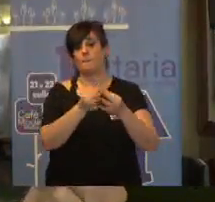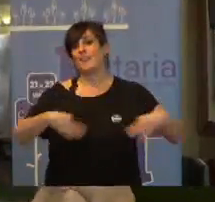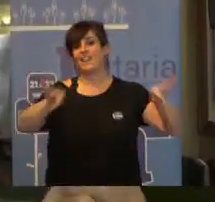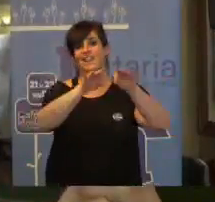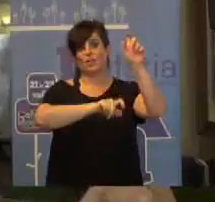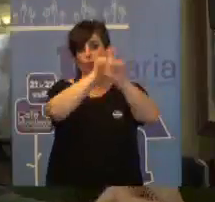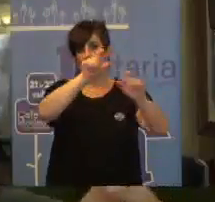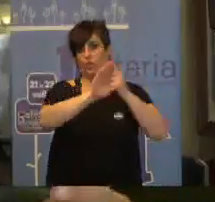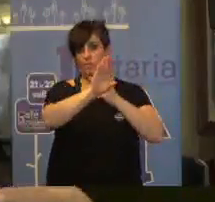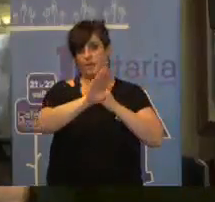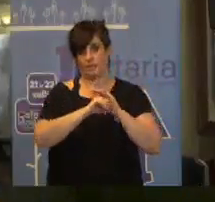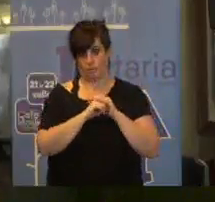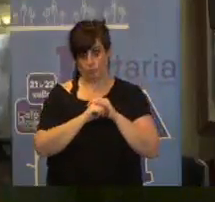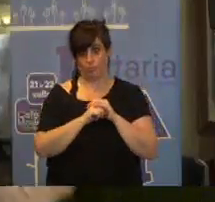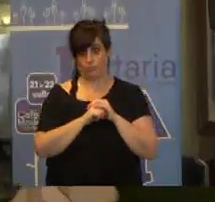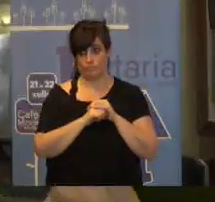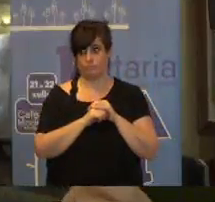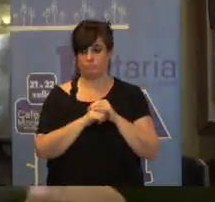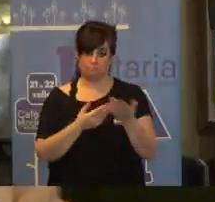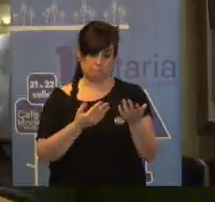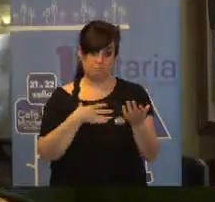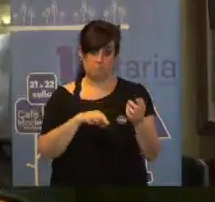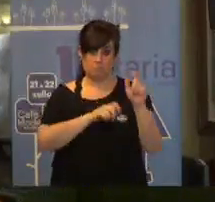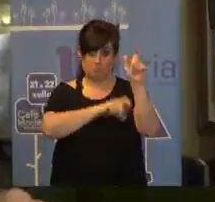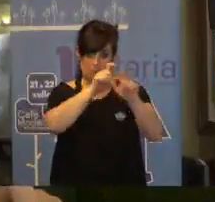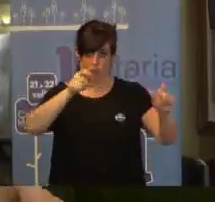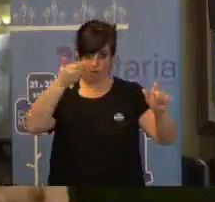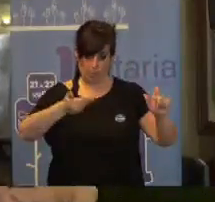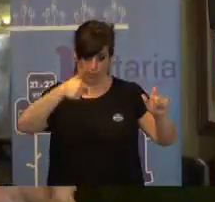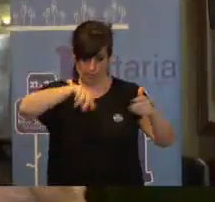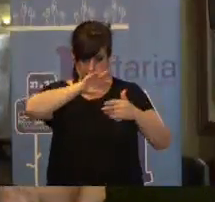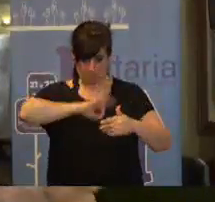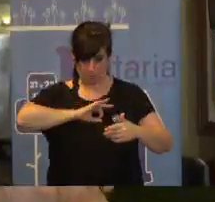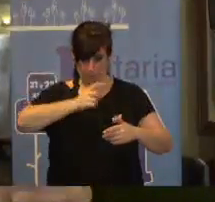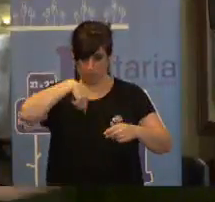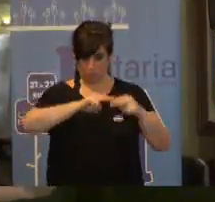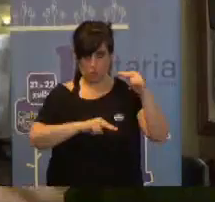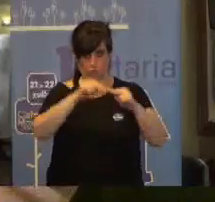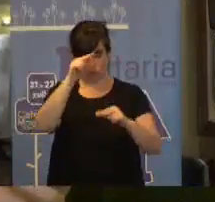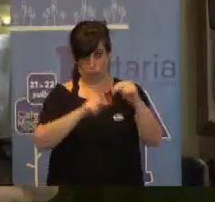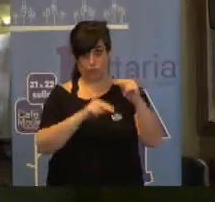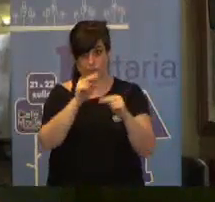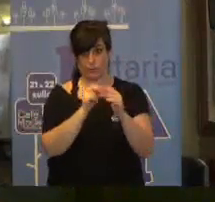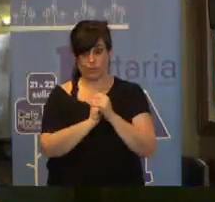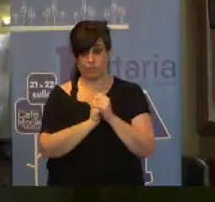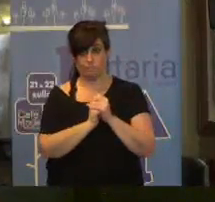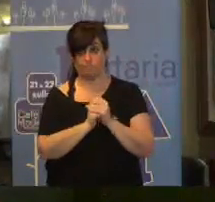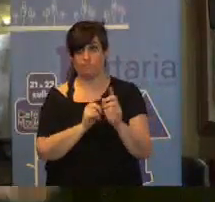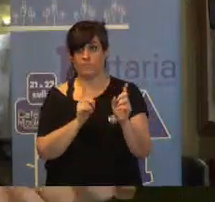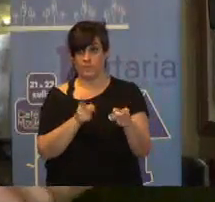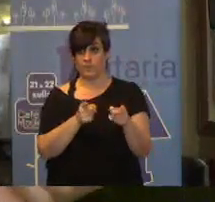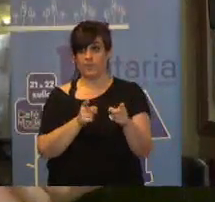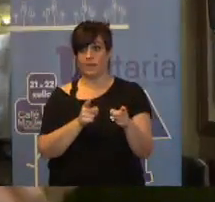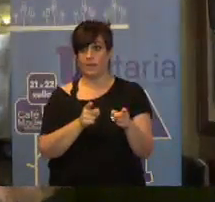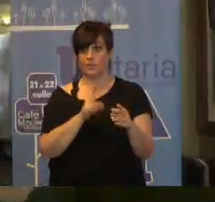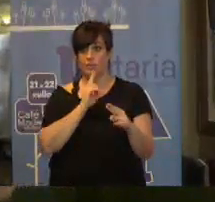nós, de xente de moito peso na cidade, estamos construindo, e ese seguramente é o elemento